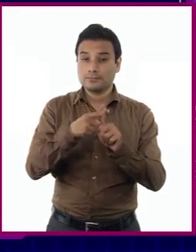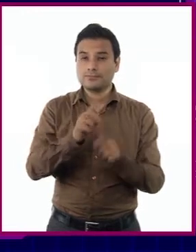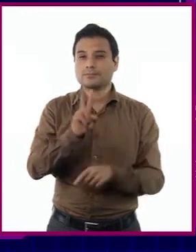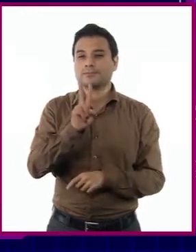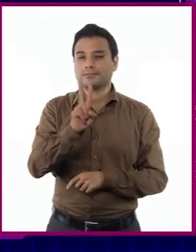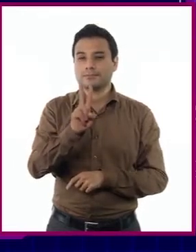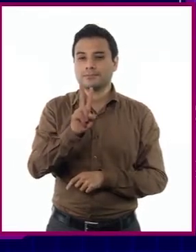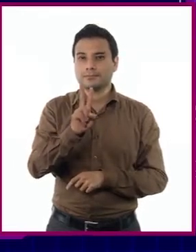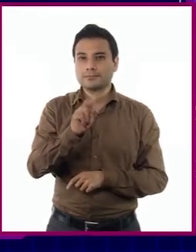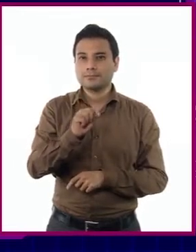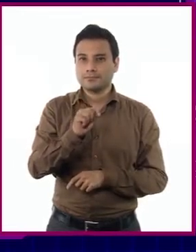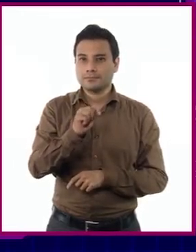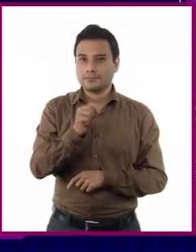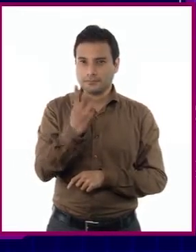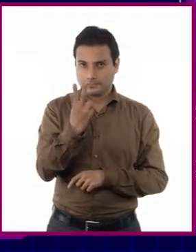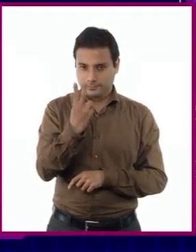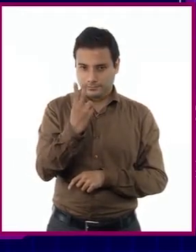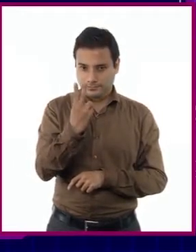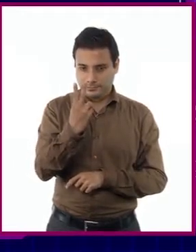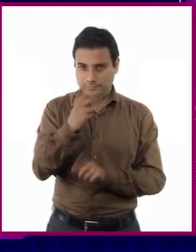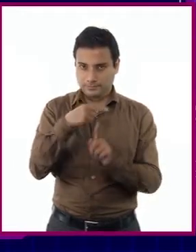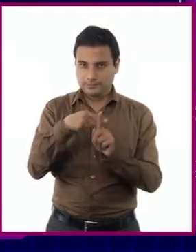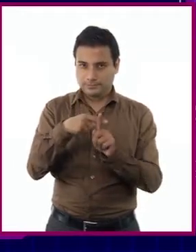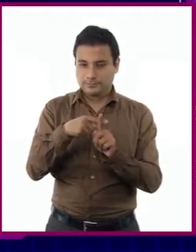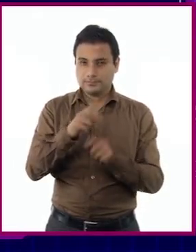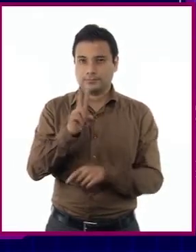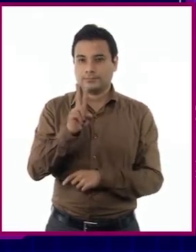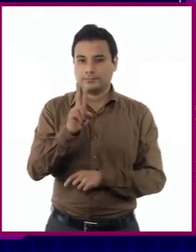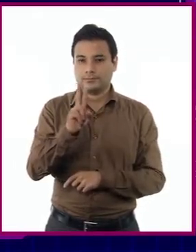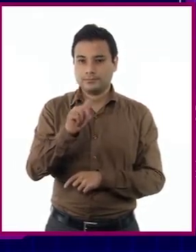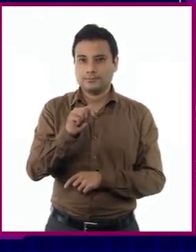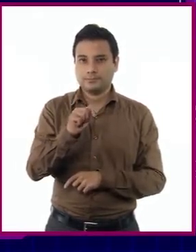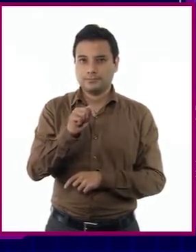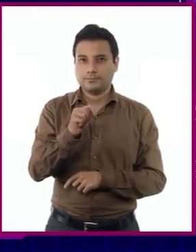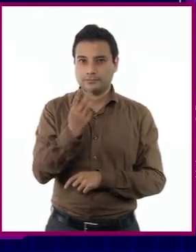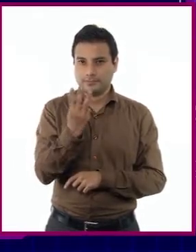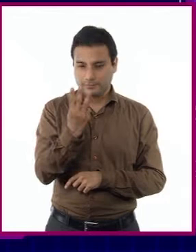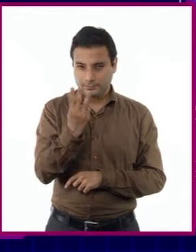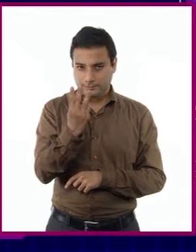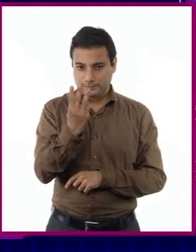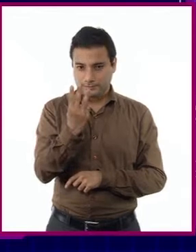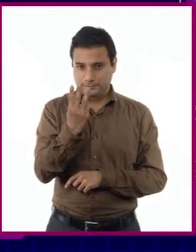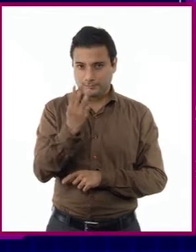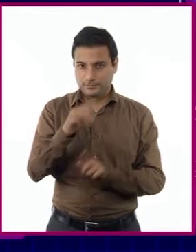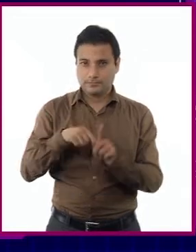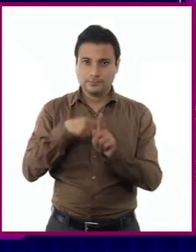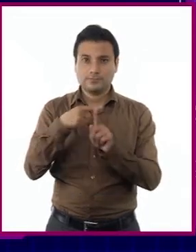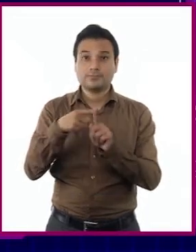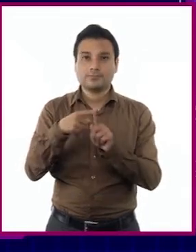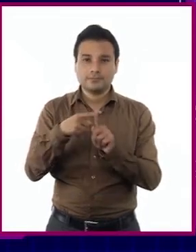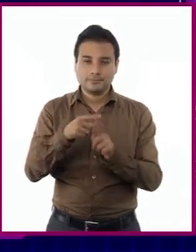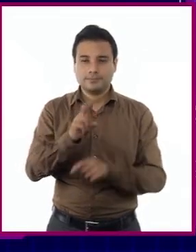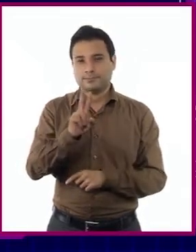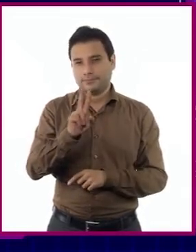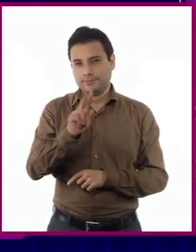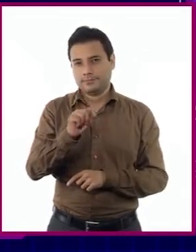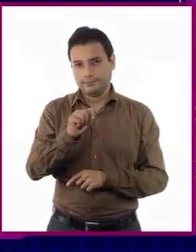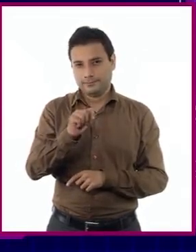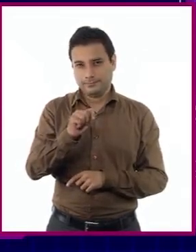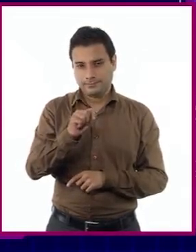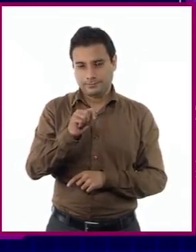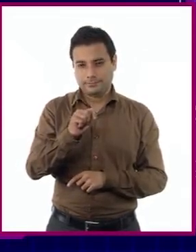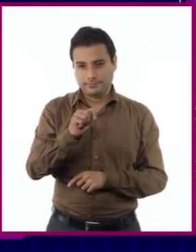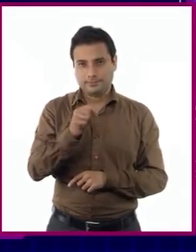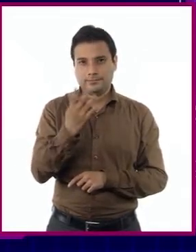volumen del prisma triangular 2 más el volumen del prisma triangular 3 más el